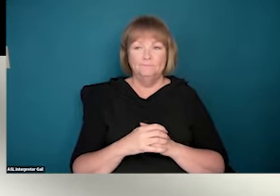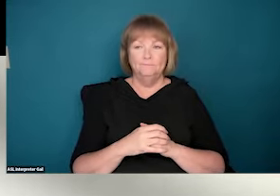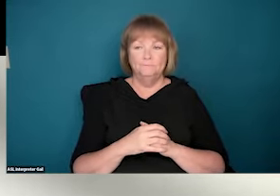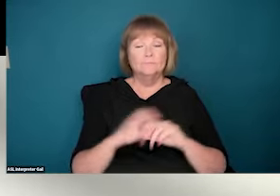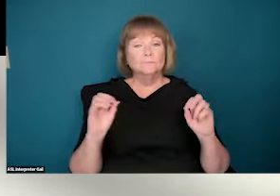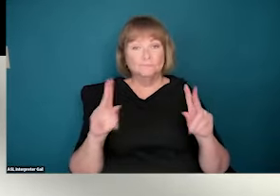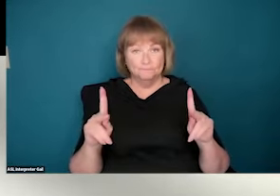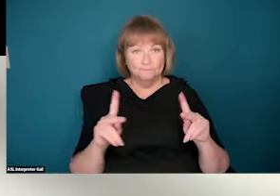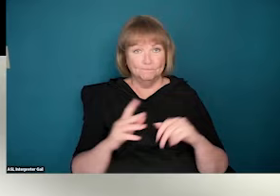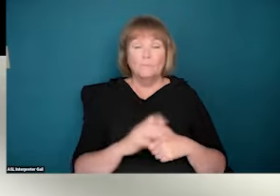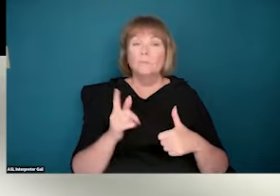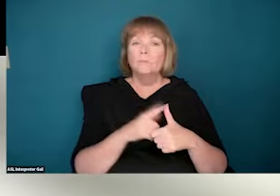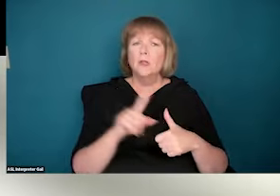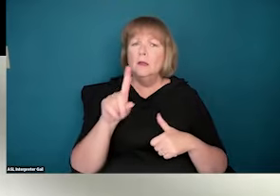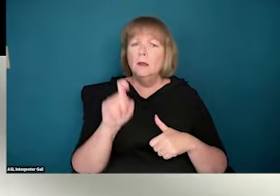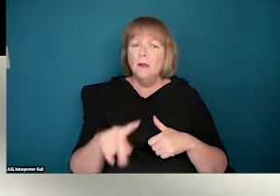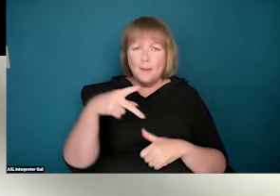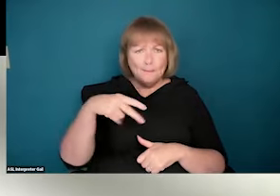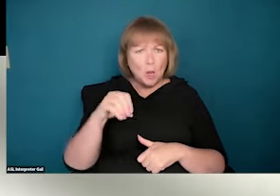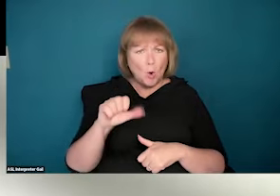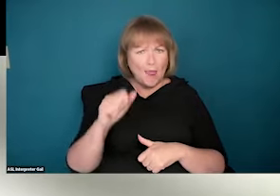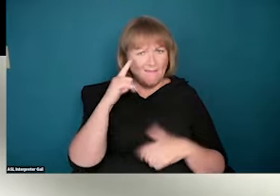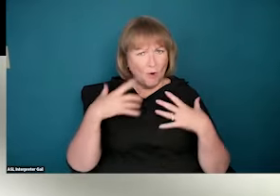la aplicación de preguntas y respuestas.